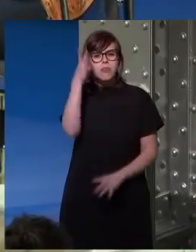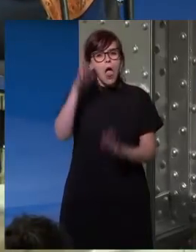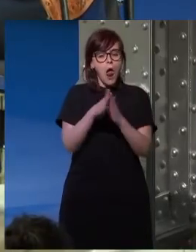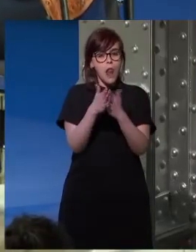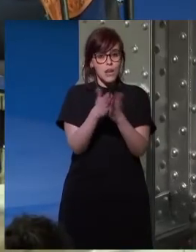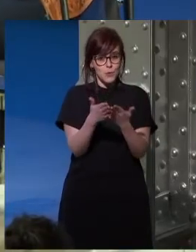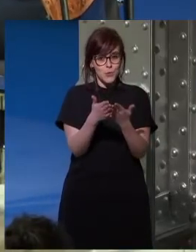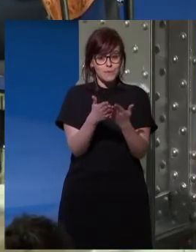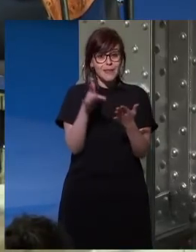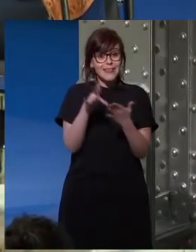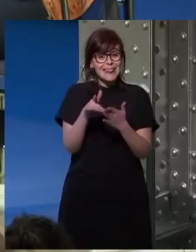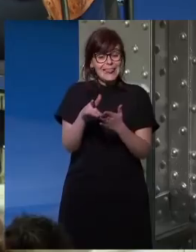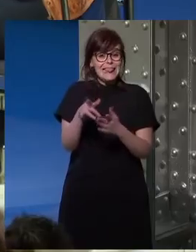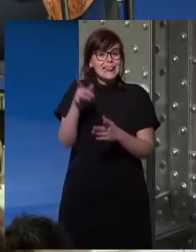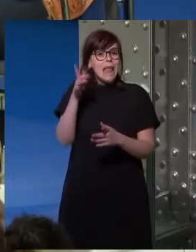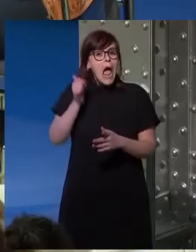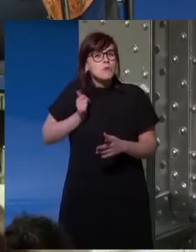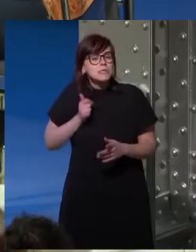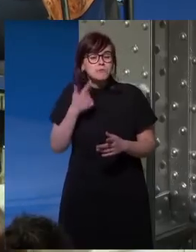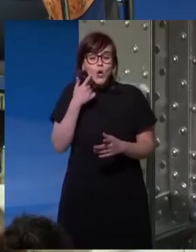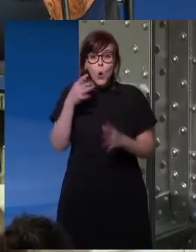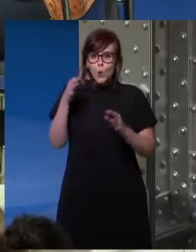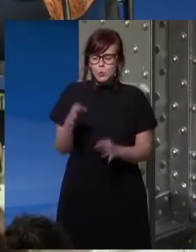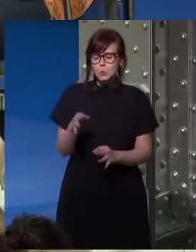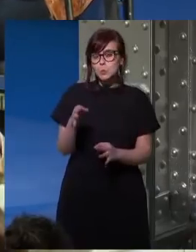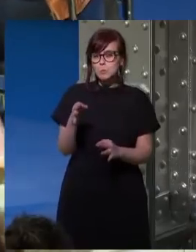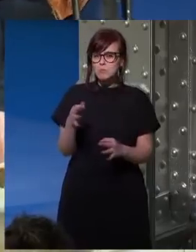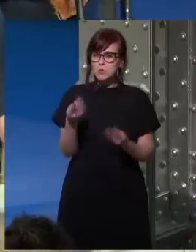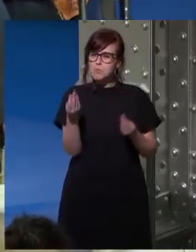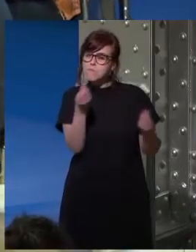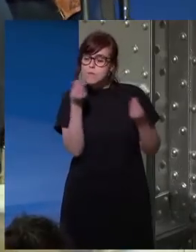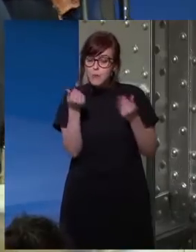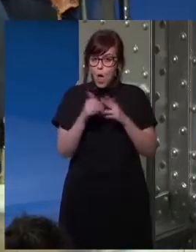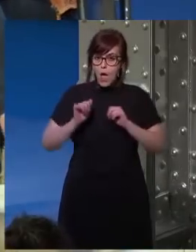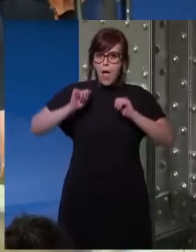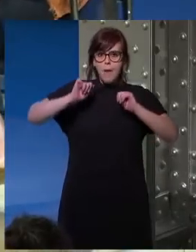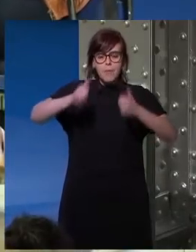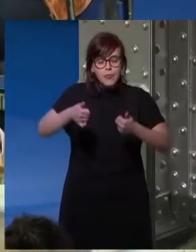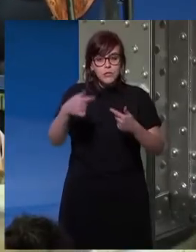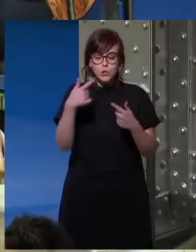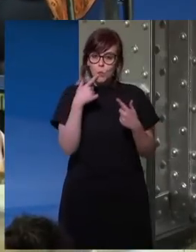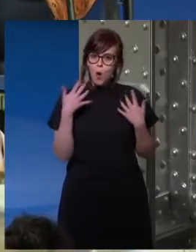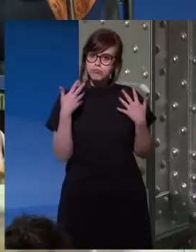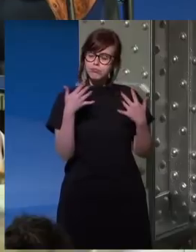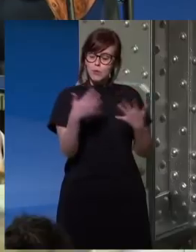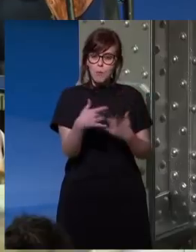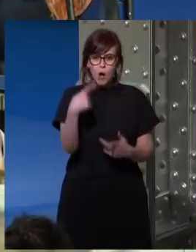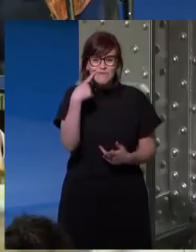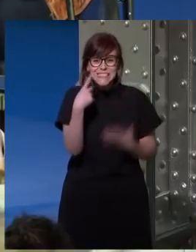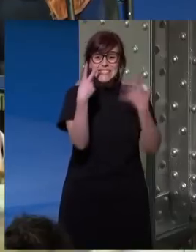¿no? De ese dato que a mí me parece alarmante, que decimos así con mucha soltura, pero cuando tú te das cuenta que realmente solo